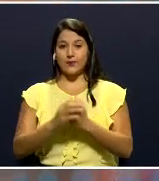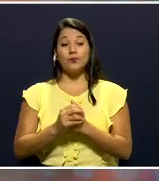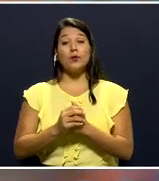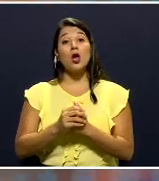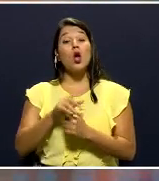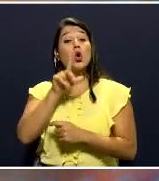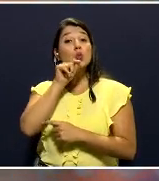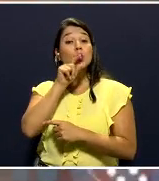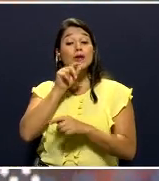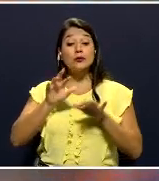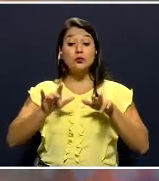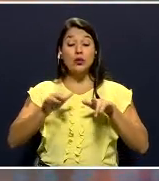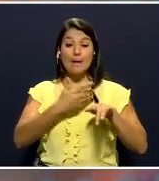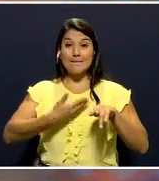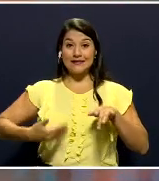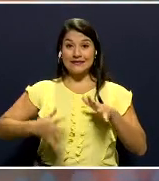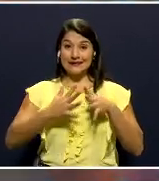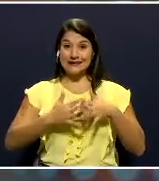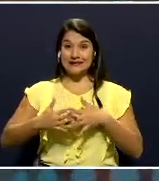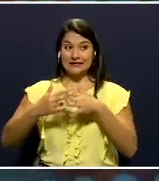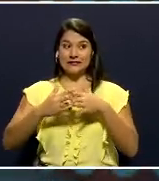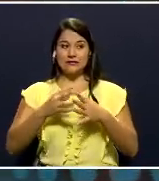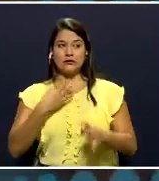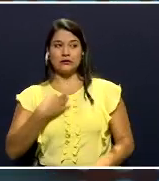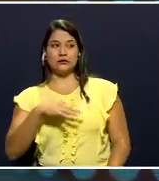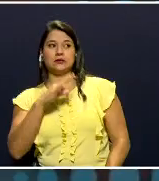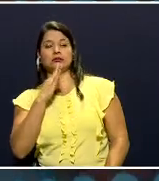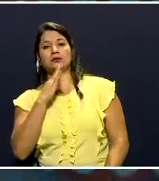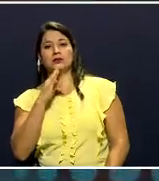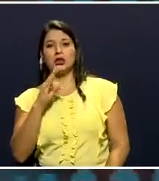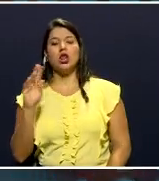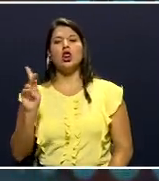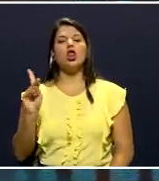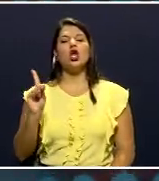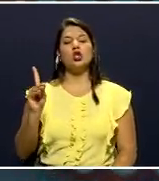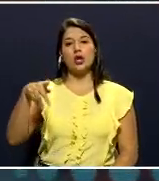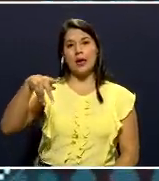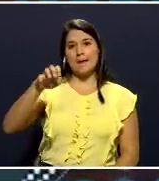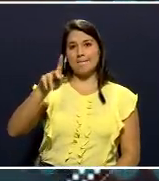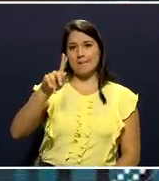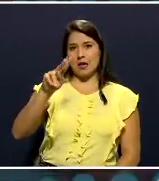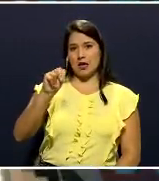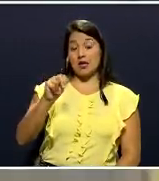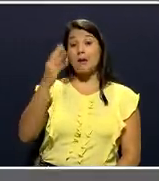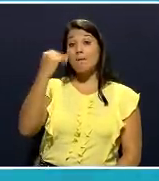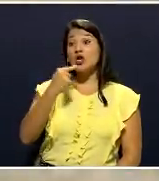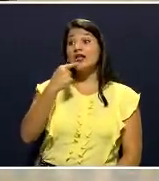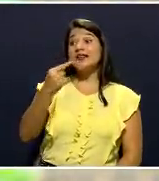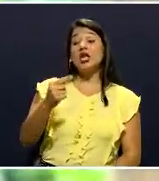causó molestia e indignación en Pekín, pues se refirió al COVID-19 como el virus chino.